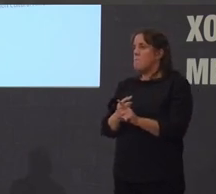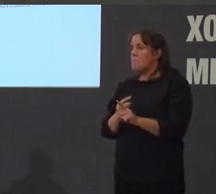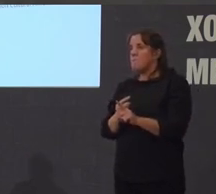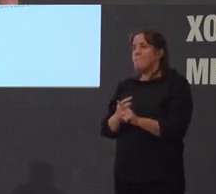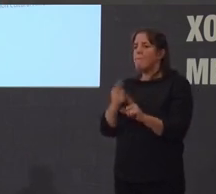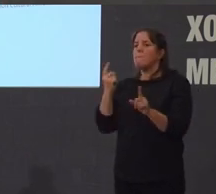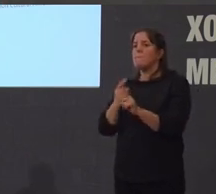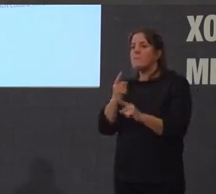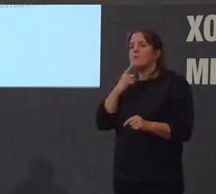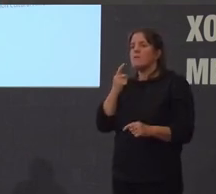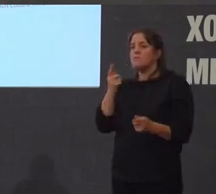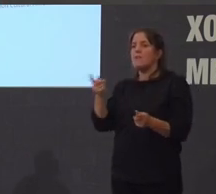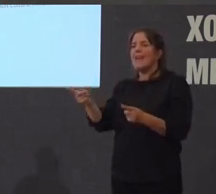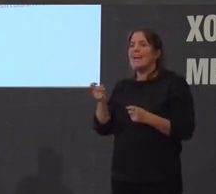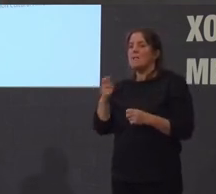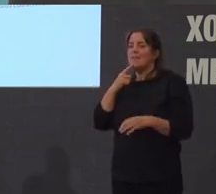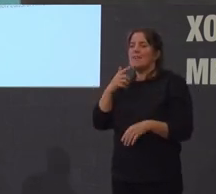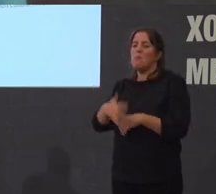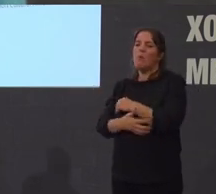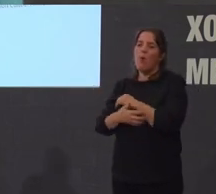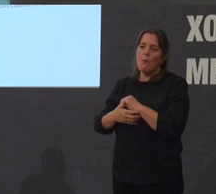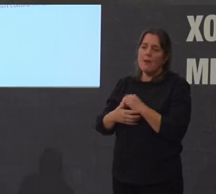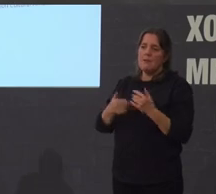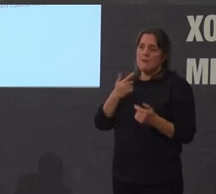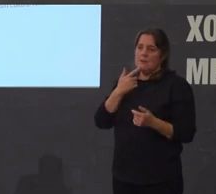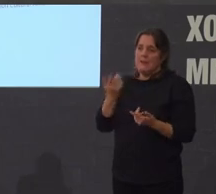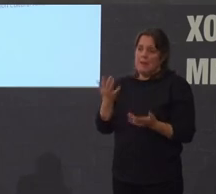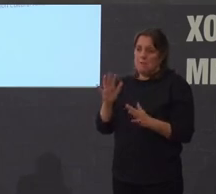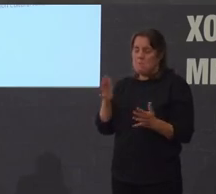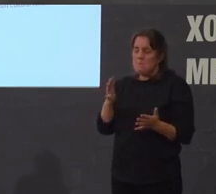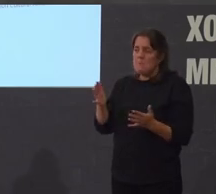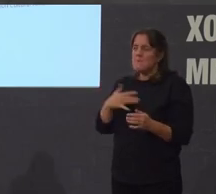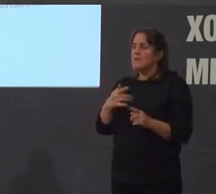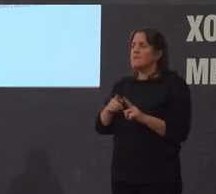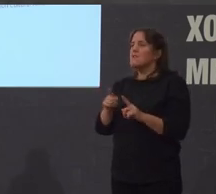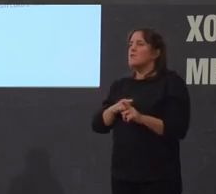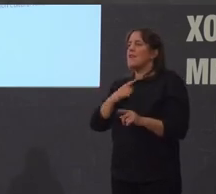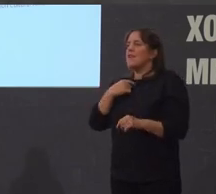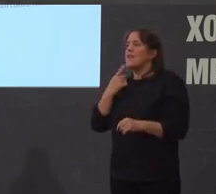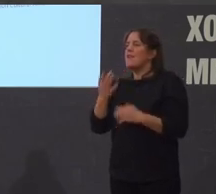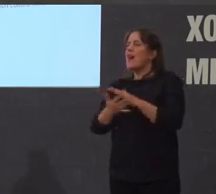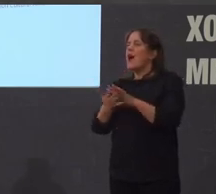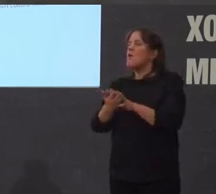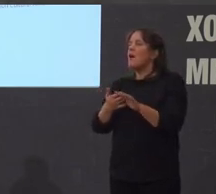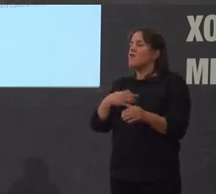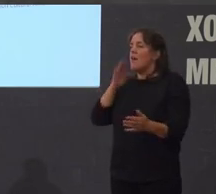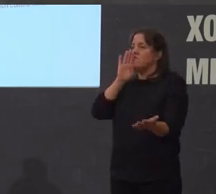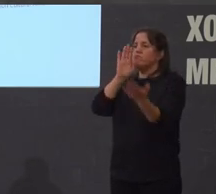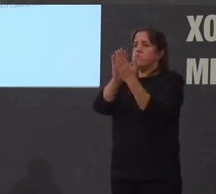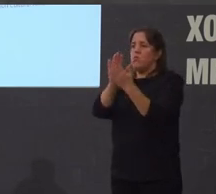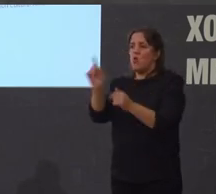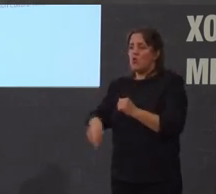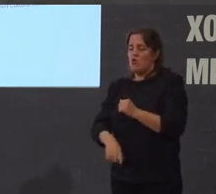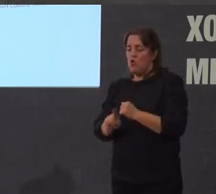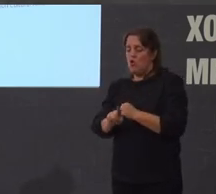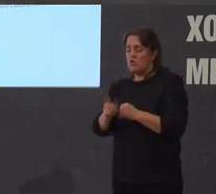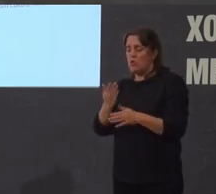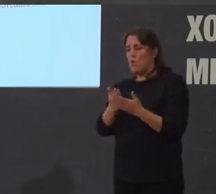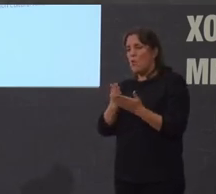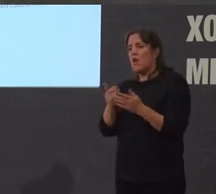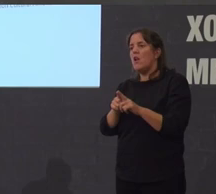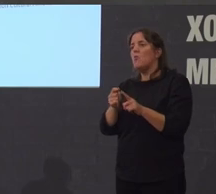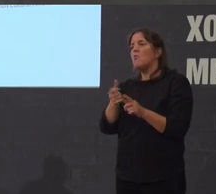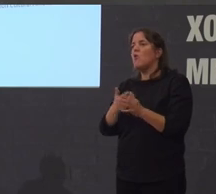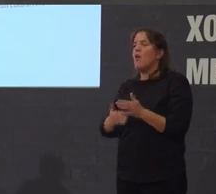las armas del pobre podíamos decir así que aludir a ciertas cosas no enfrentarse directamente para intentar